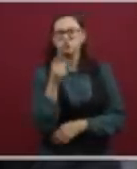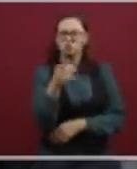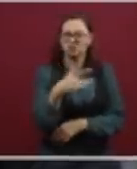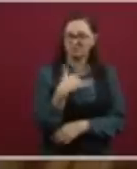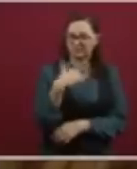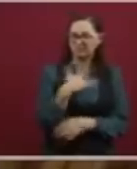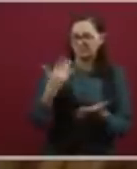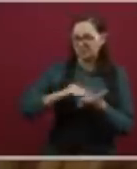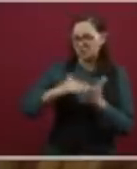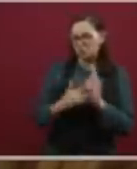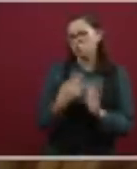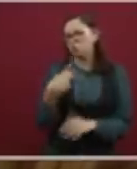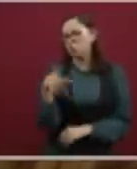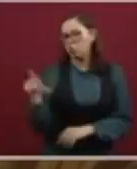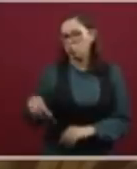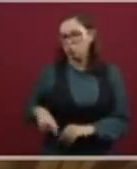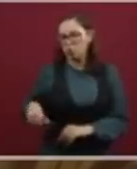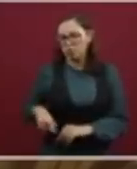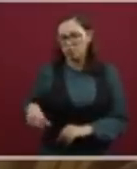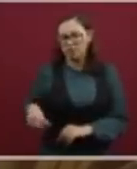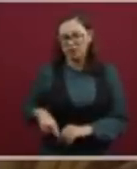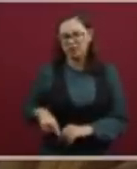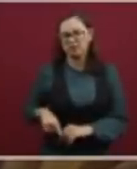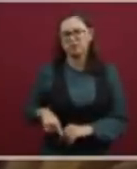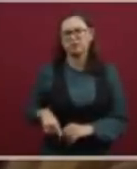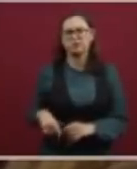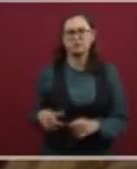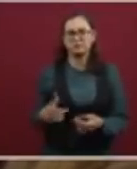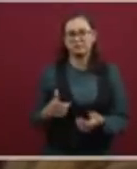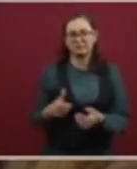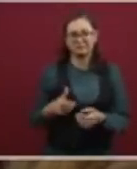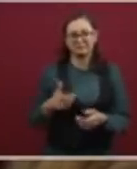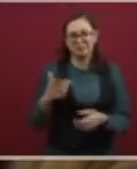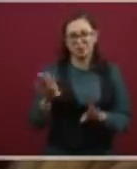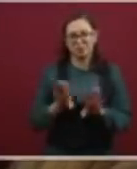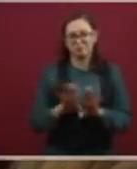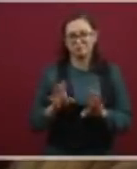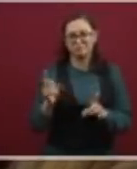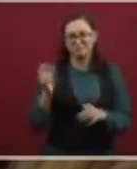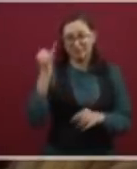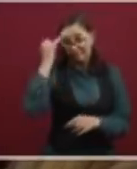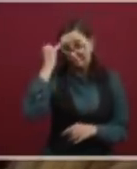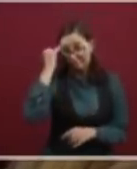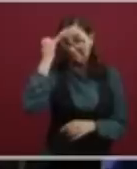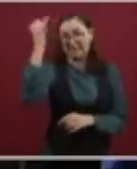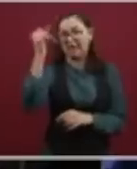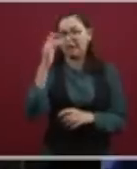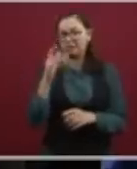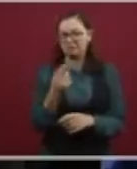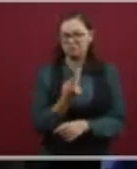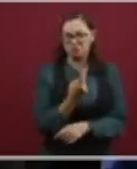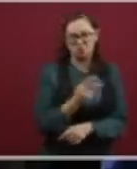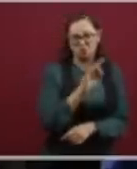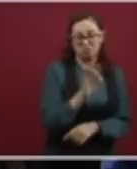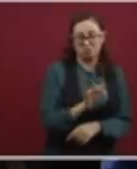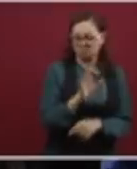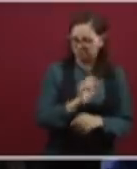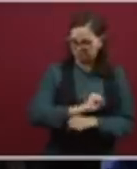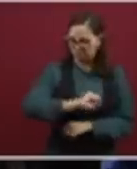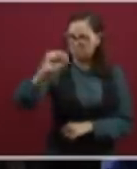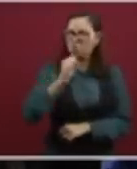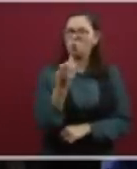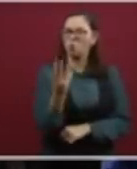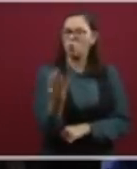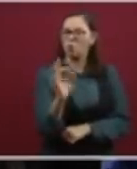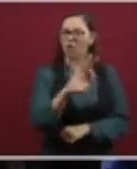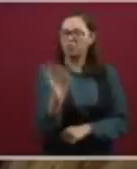de su gobierno o cuál es el as de la manga para que alcance ese 4%? Que bueno, a sus